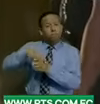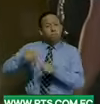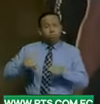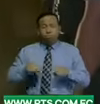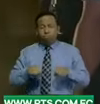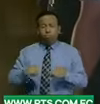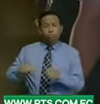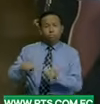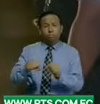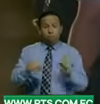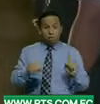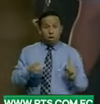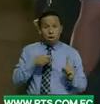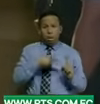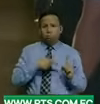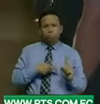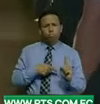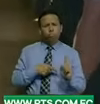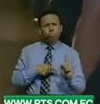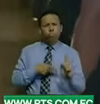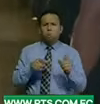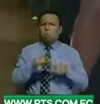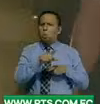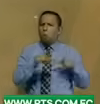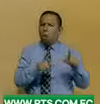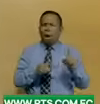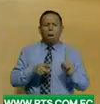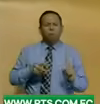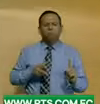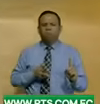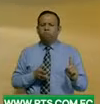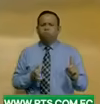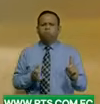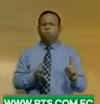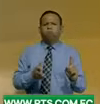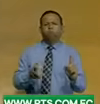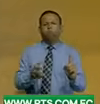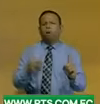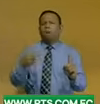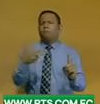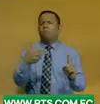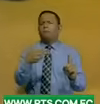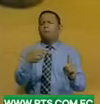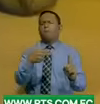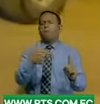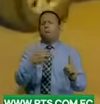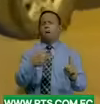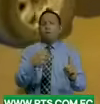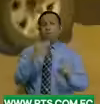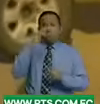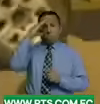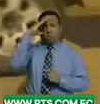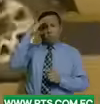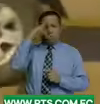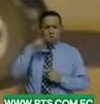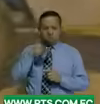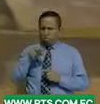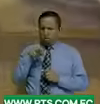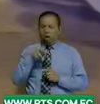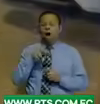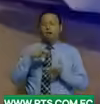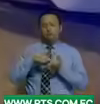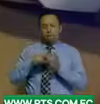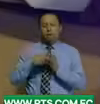interceptaron al ciudadano mientras caminaba por el solitario sector. Por la magnitud del ataque, la policía reconoció que fue una muerte